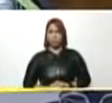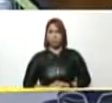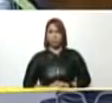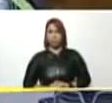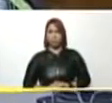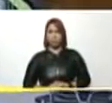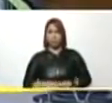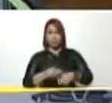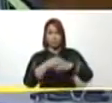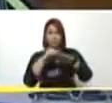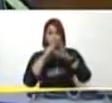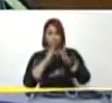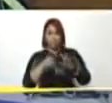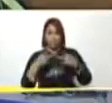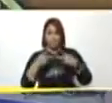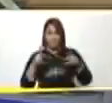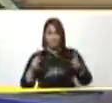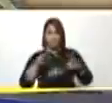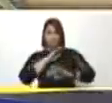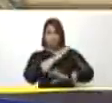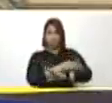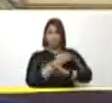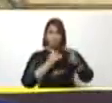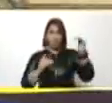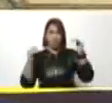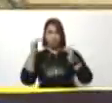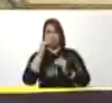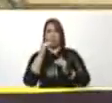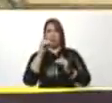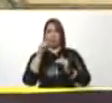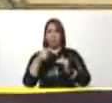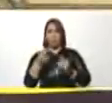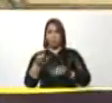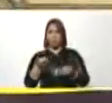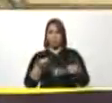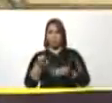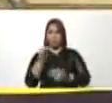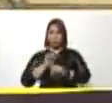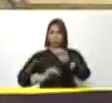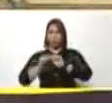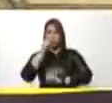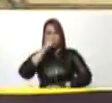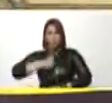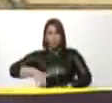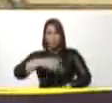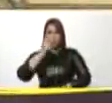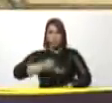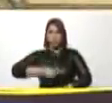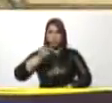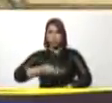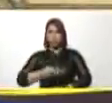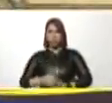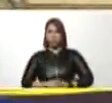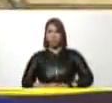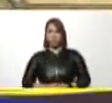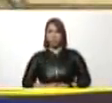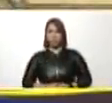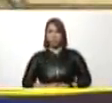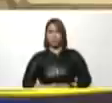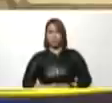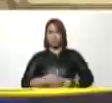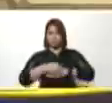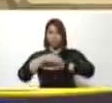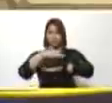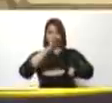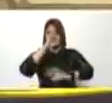El Ministerio Público y el Poder Moral, la Contraloría, la Defensoría del Pueblo, la Fiscalía, dejó